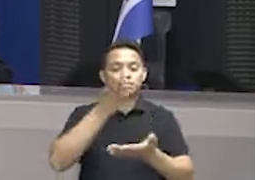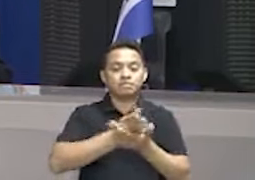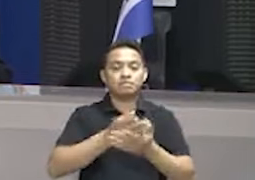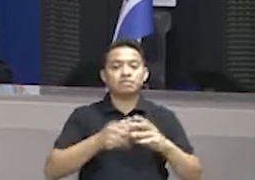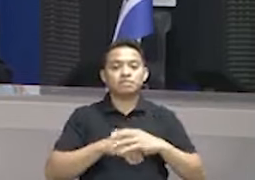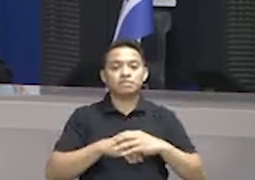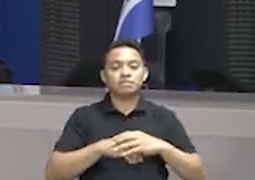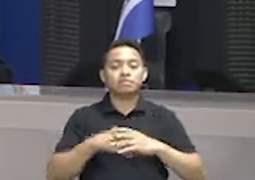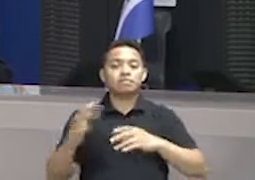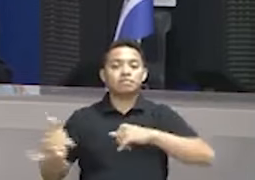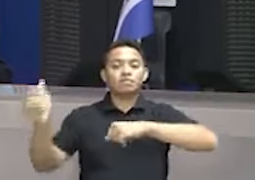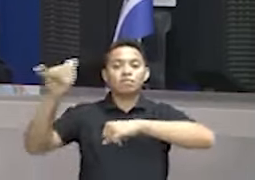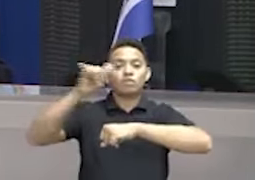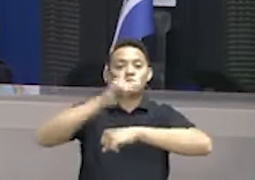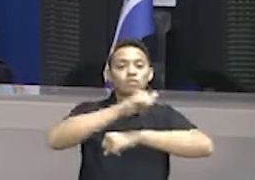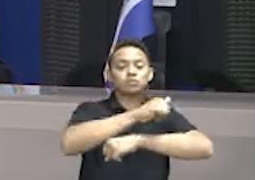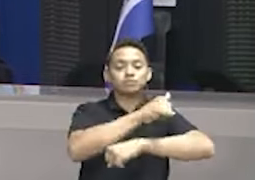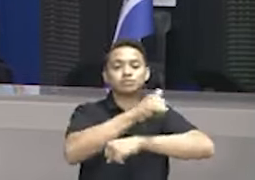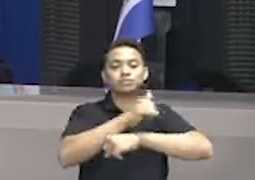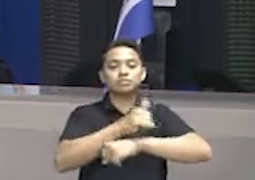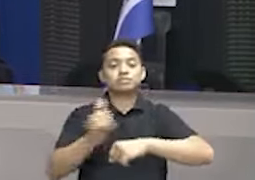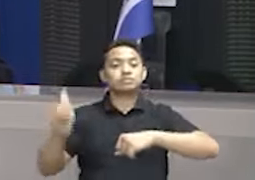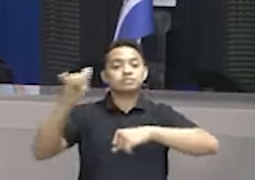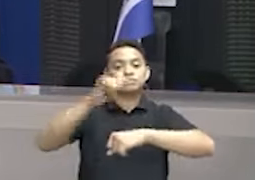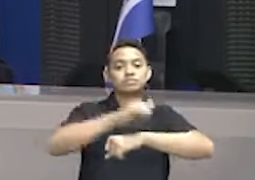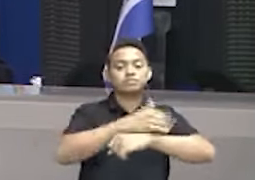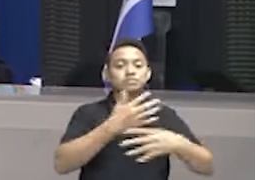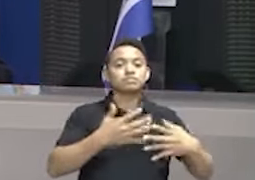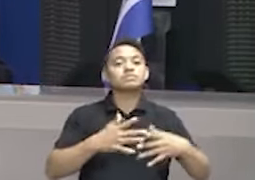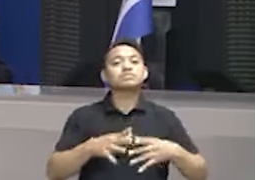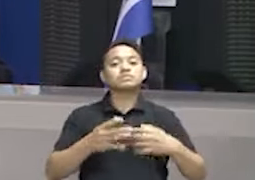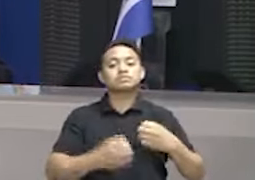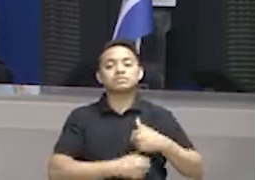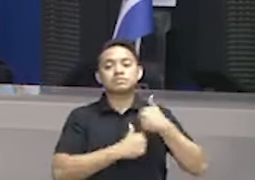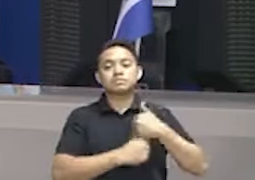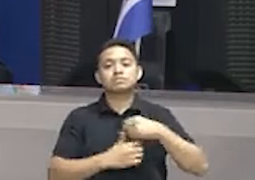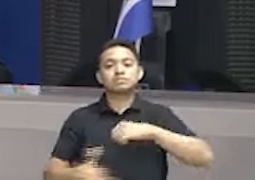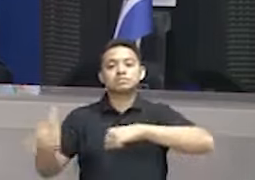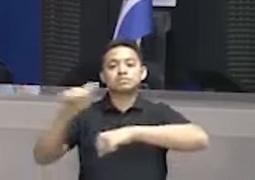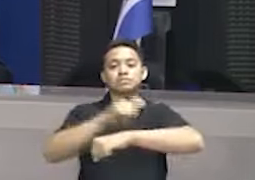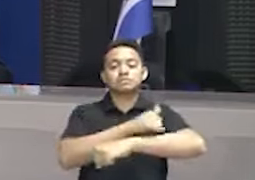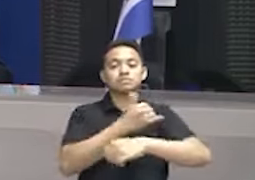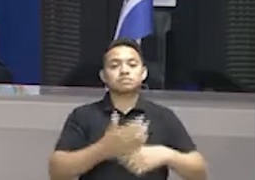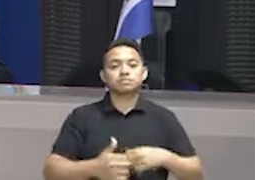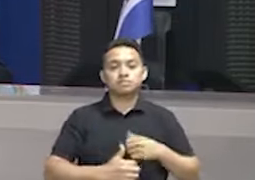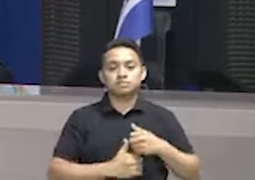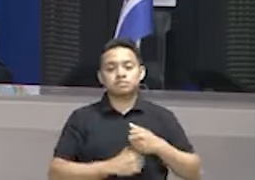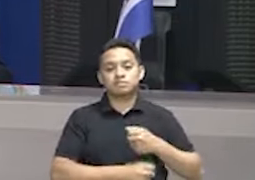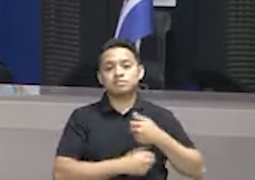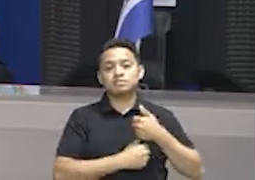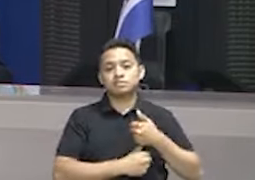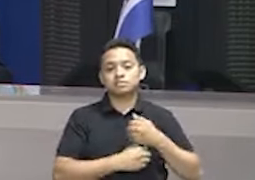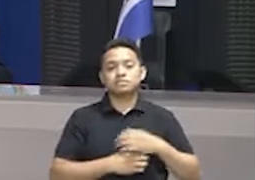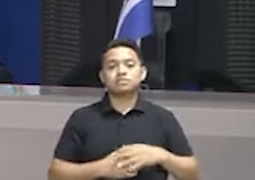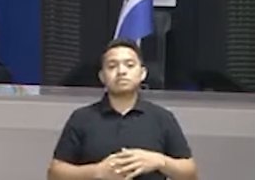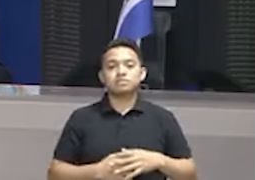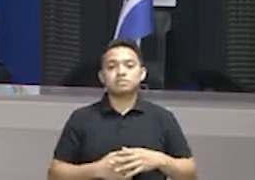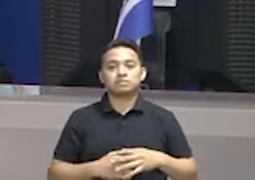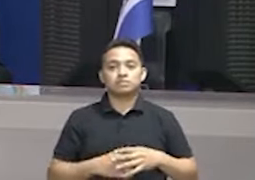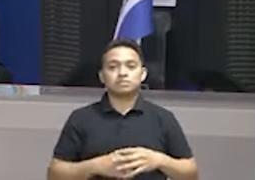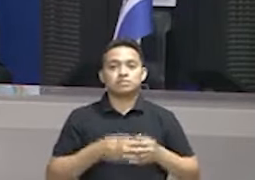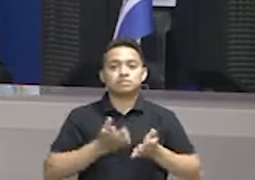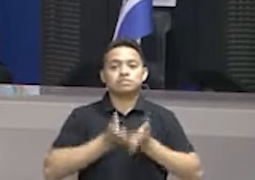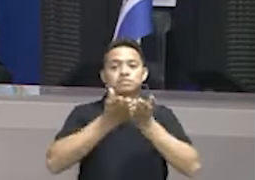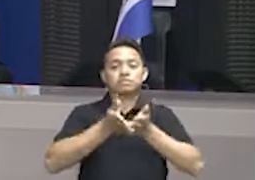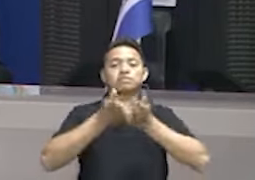o estacionamiento en el territorio nacional de efectivos militares, naves, aeronaves de las Fuerzas Armadas de la Federación